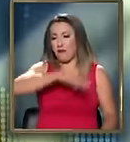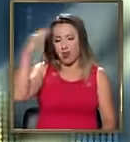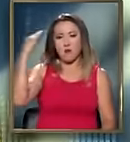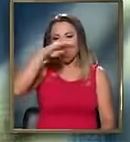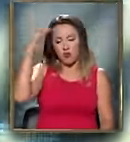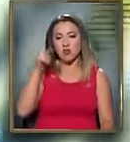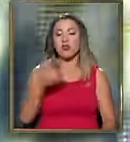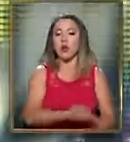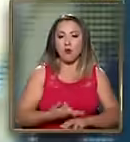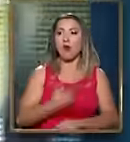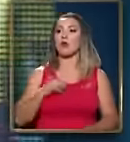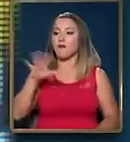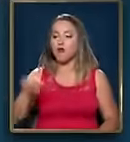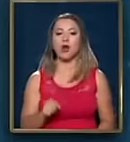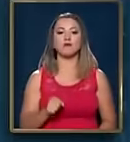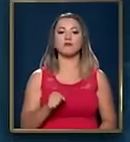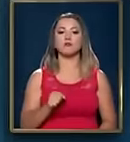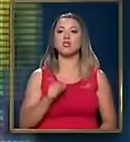Enfermo, ese Juan que quiere buscar.